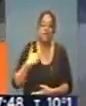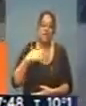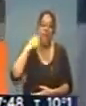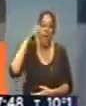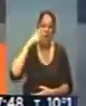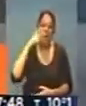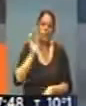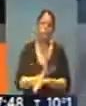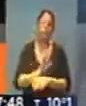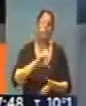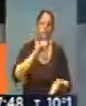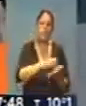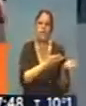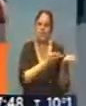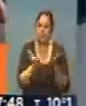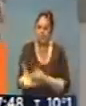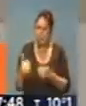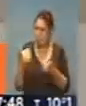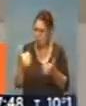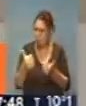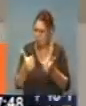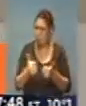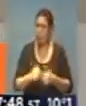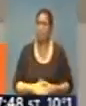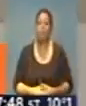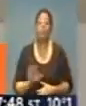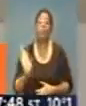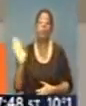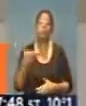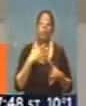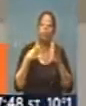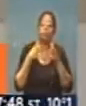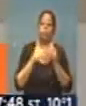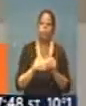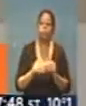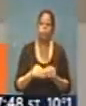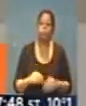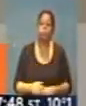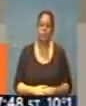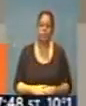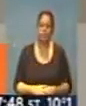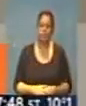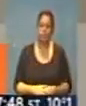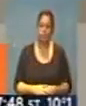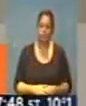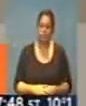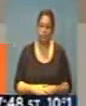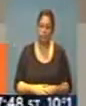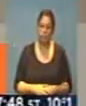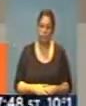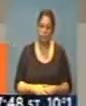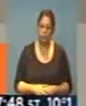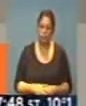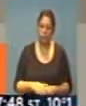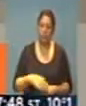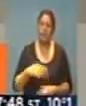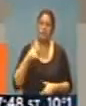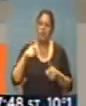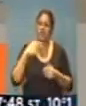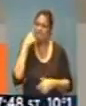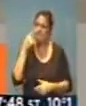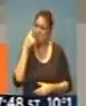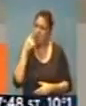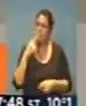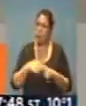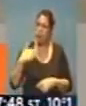país invitado, que fue extraordinaria. Todo eso junto nos pone en la escena de alguna manera y genera interés. Y de esa